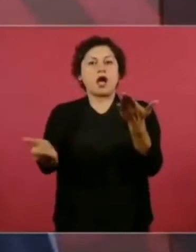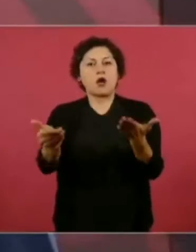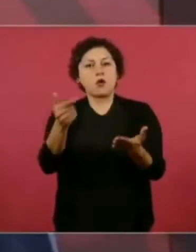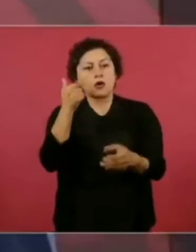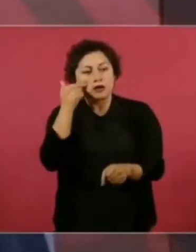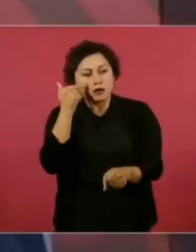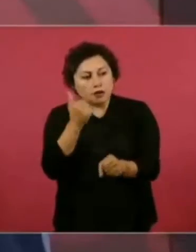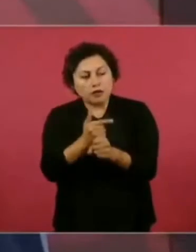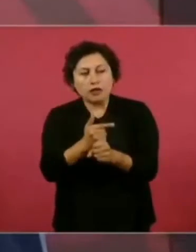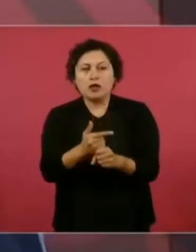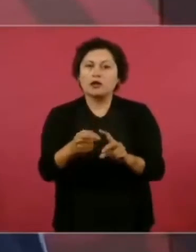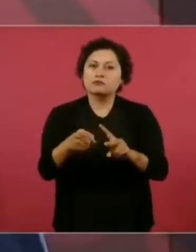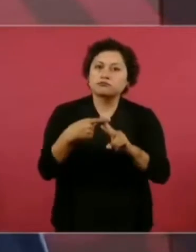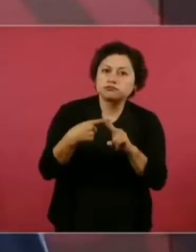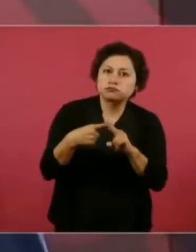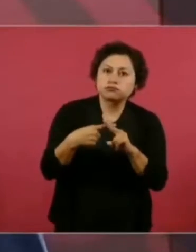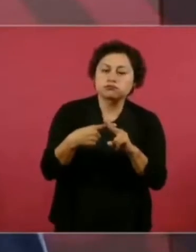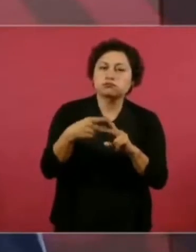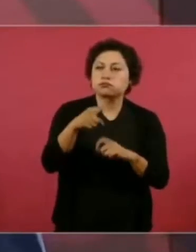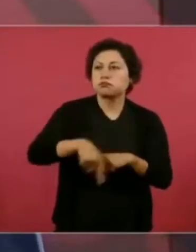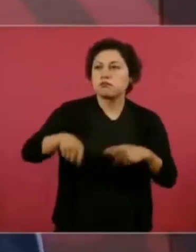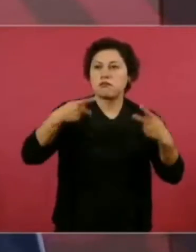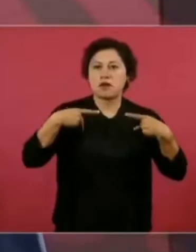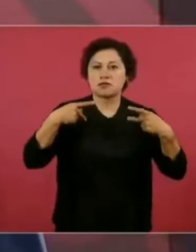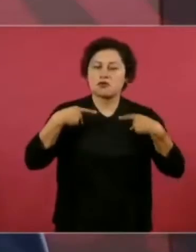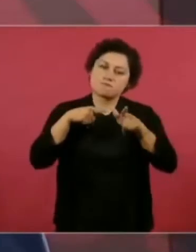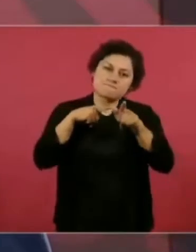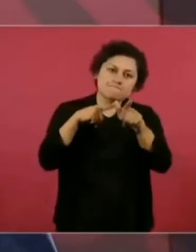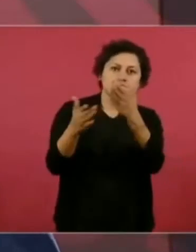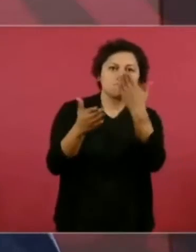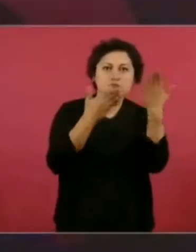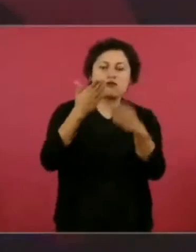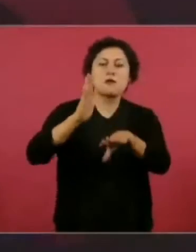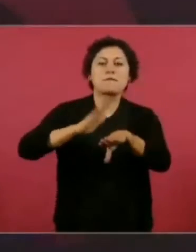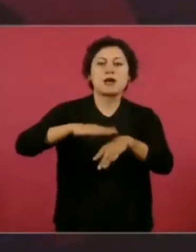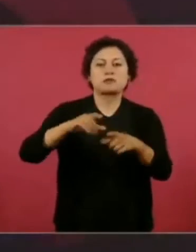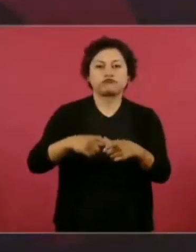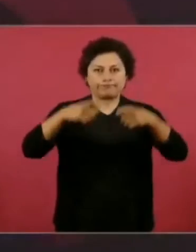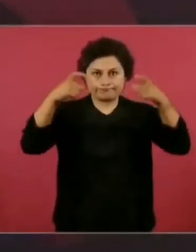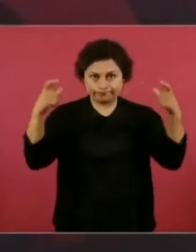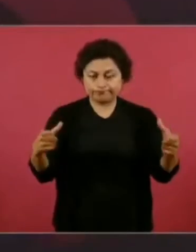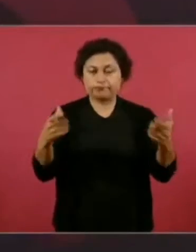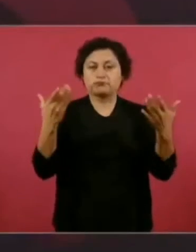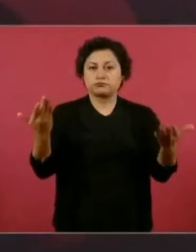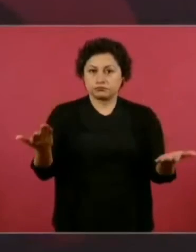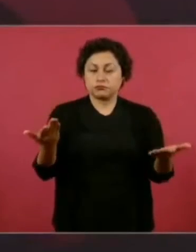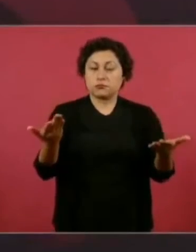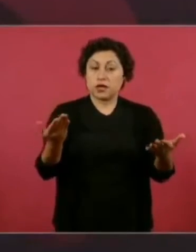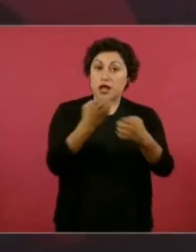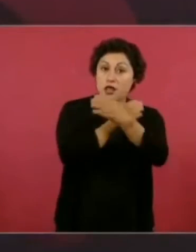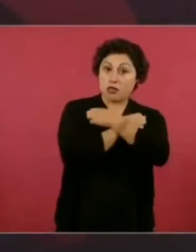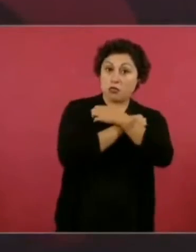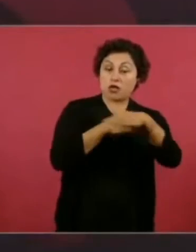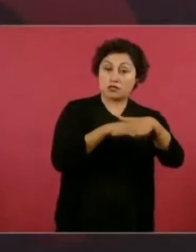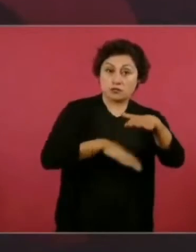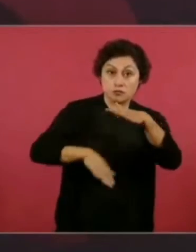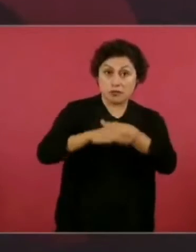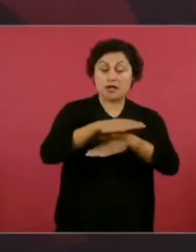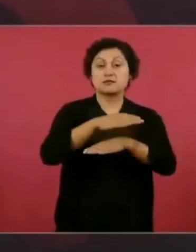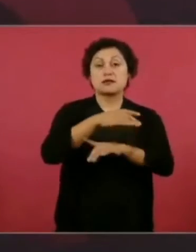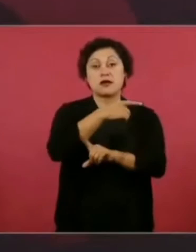en educación básica, en media superior y en educación superior.